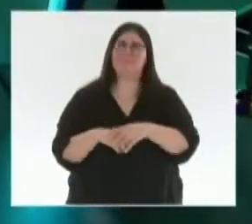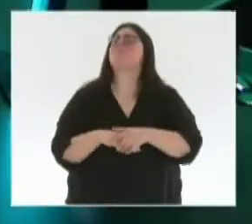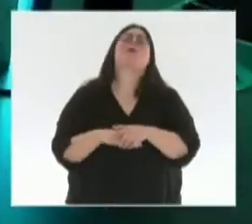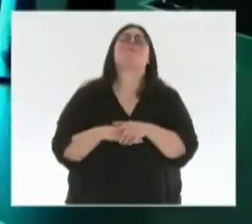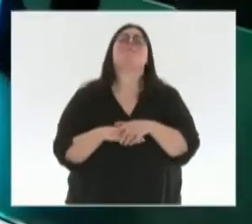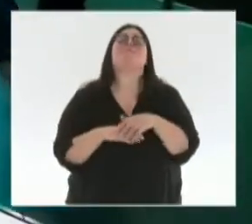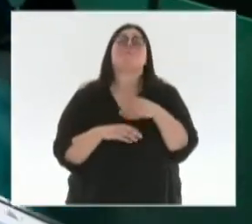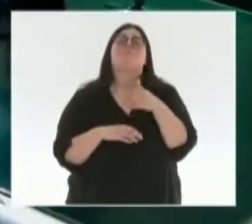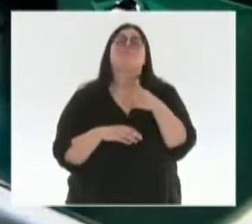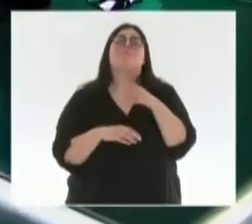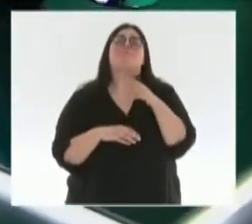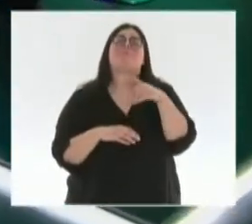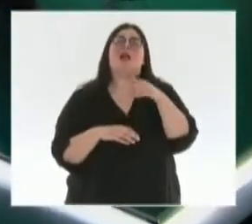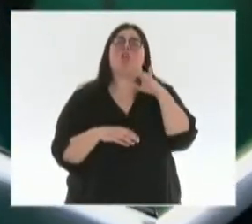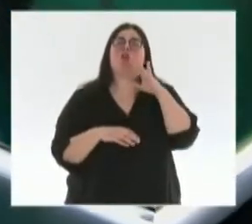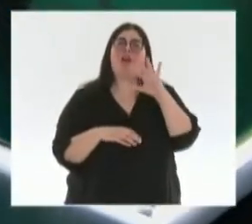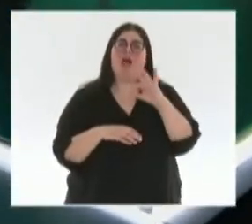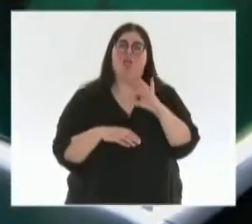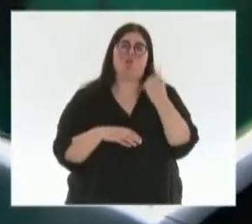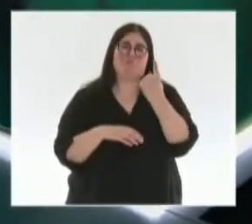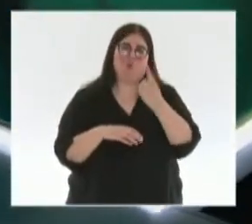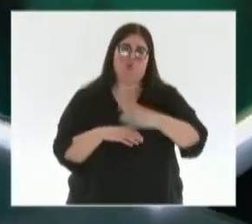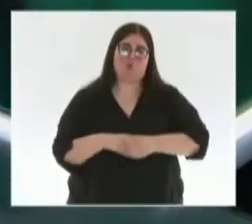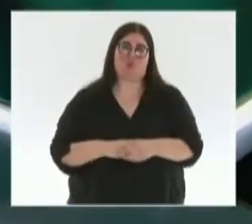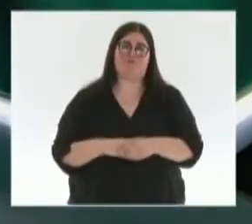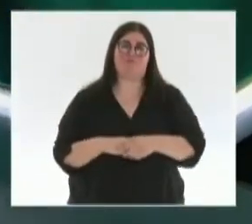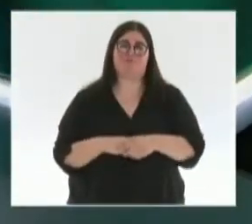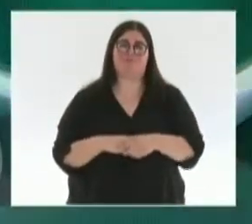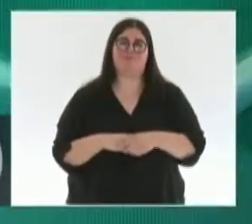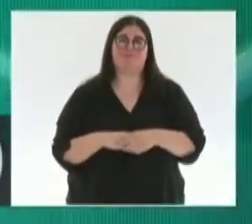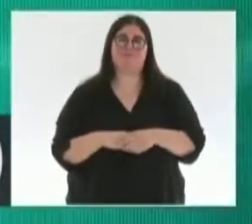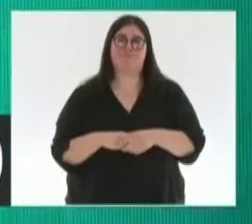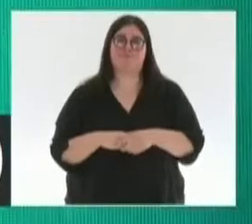para Pablo Ortiz Maldonado tiene un minuto